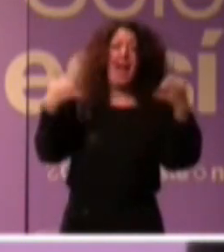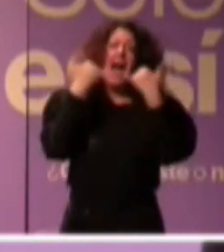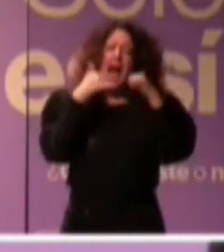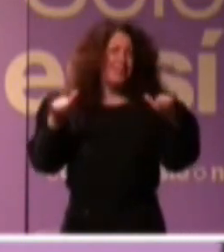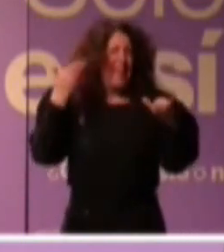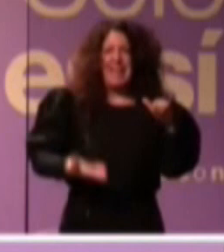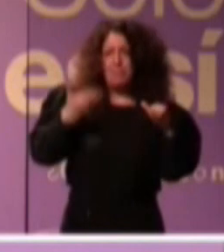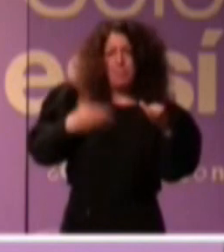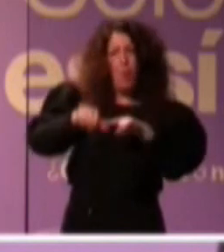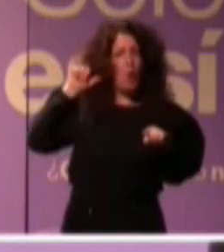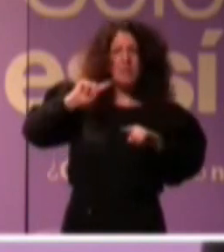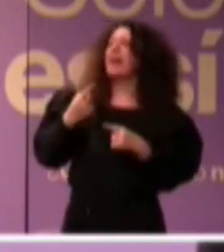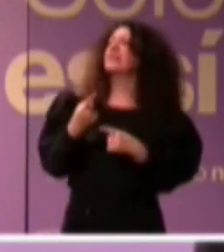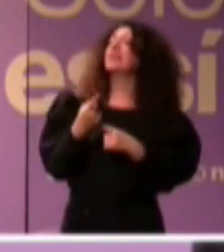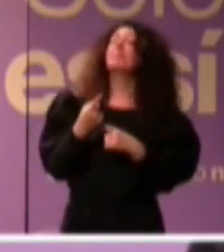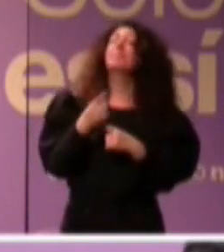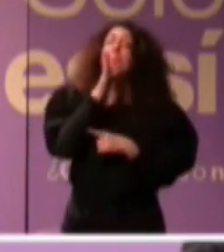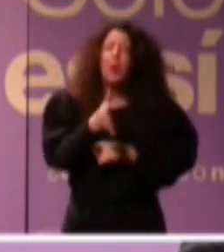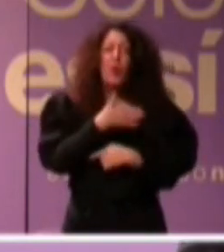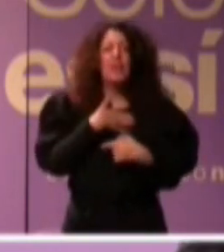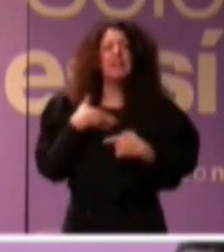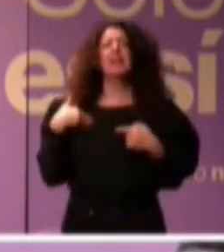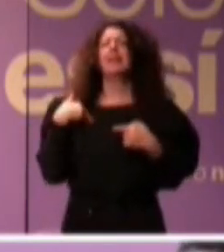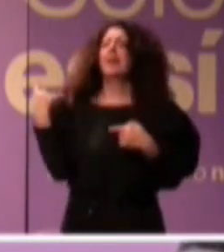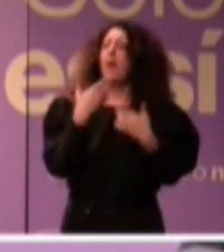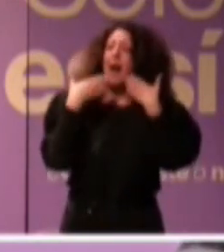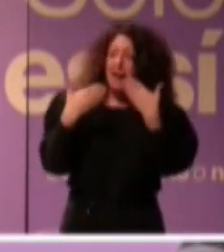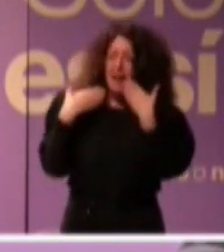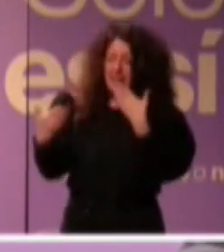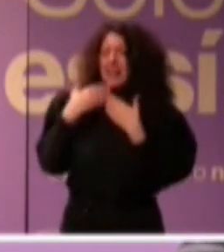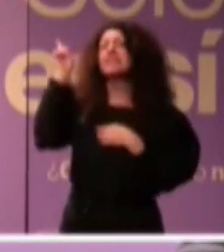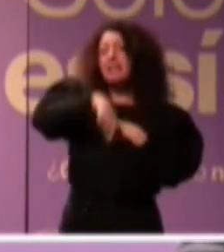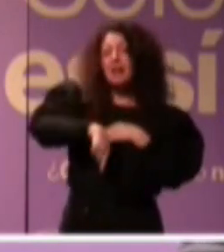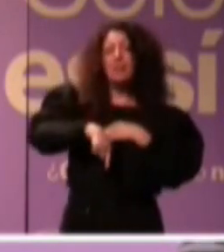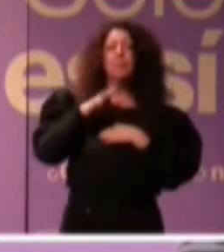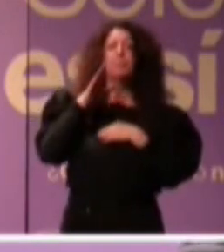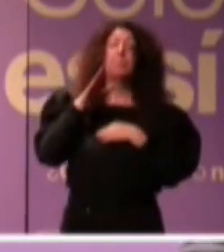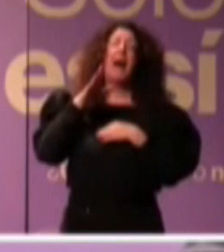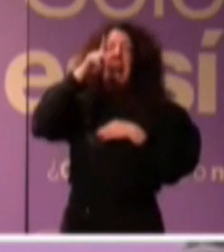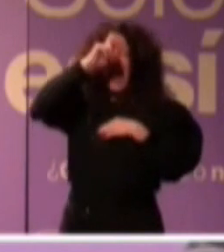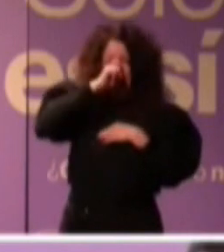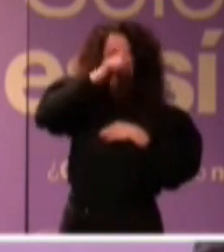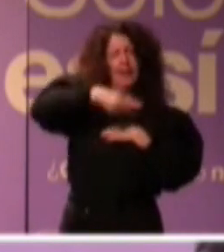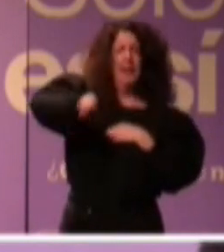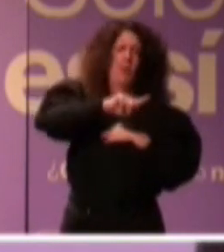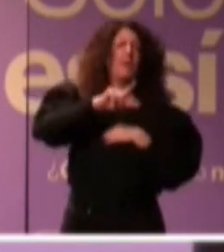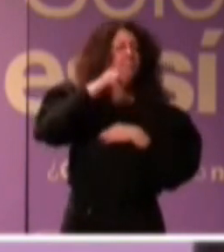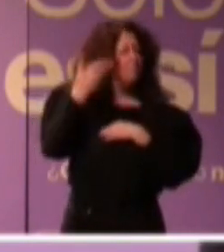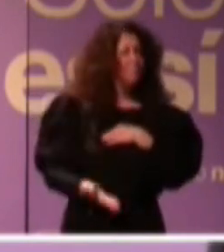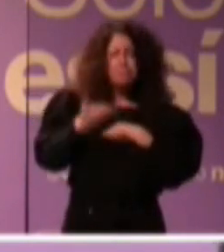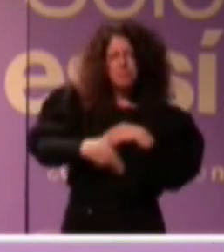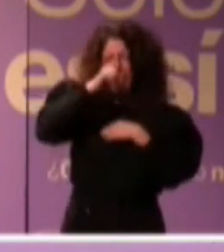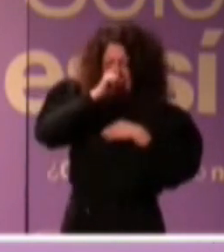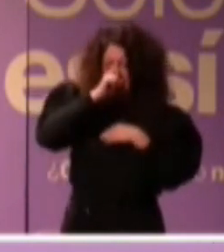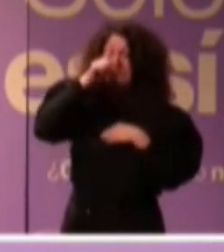para daros las gracias Y sobre todo para recordaros porque es muy importante recordarlo que no